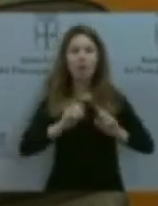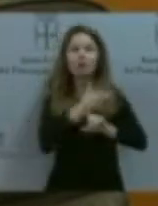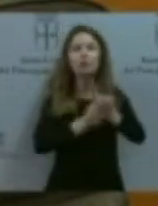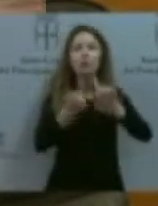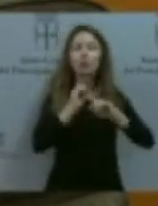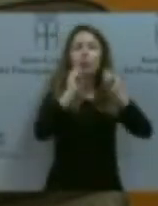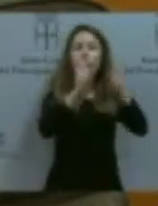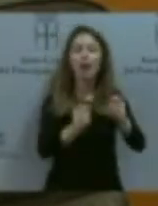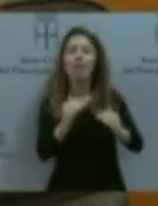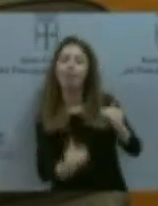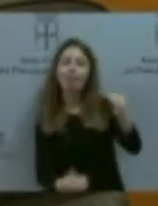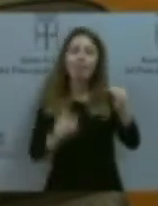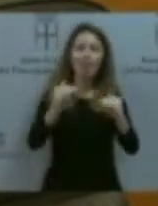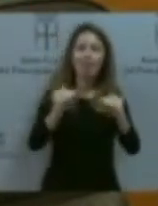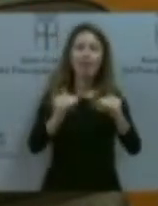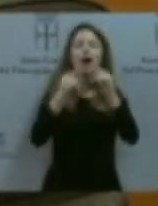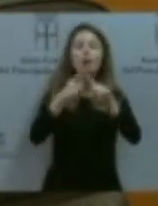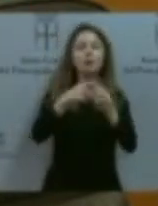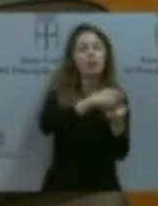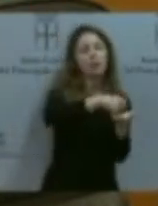y favorecer a quien más lo está necesitando. Pequeño comercio,